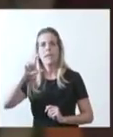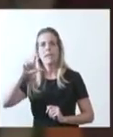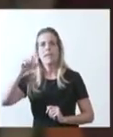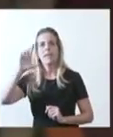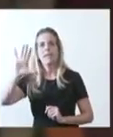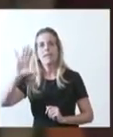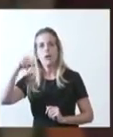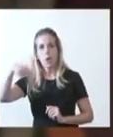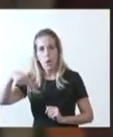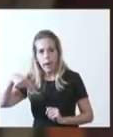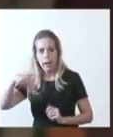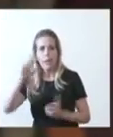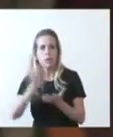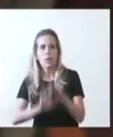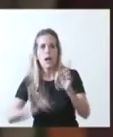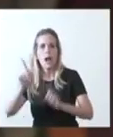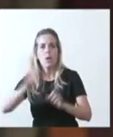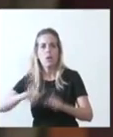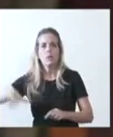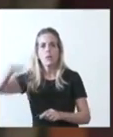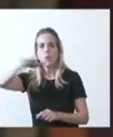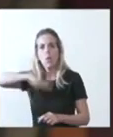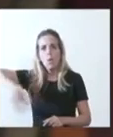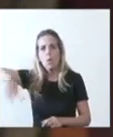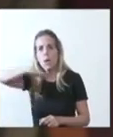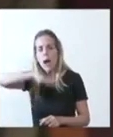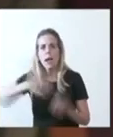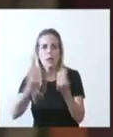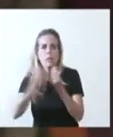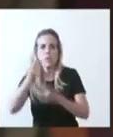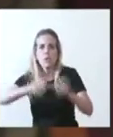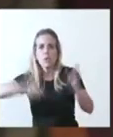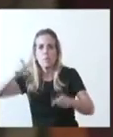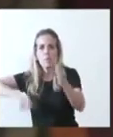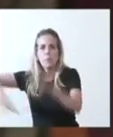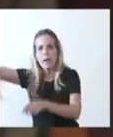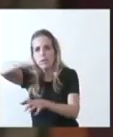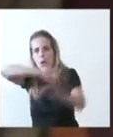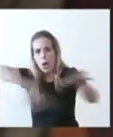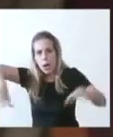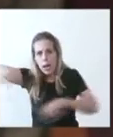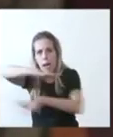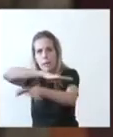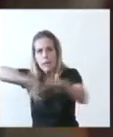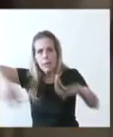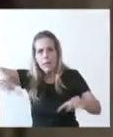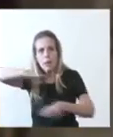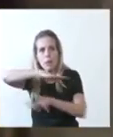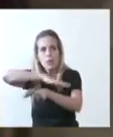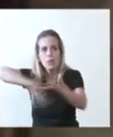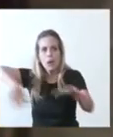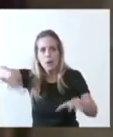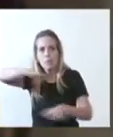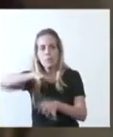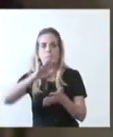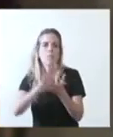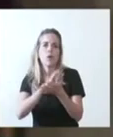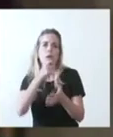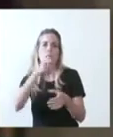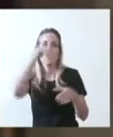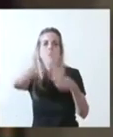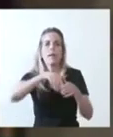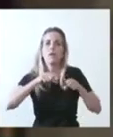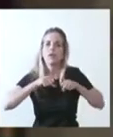respecto de ciertos lugares donde también suele haber mucho movimiento, como por ejemplo shoppings, supermercados mayoristas, donde la